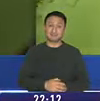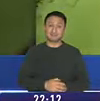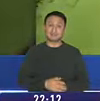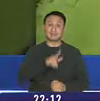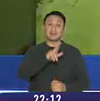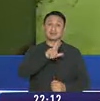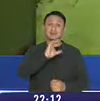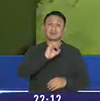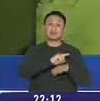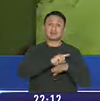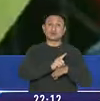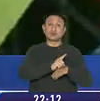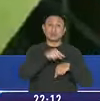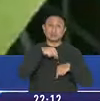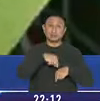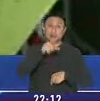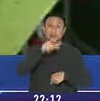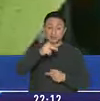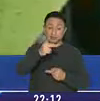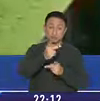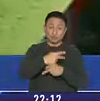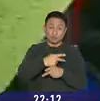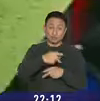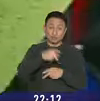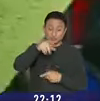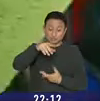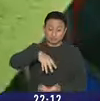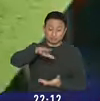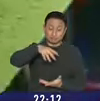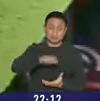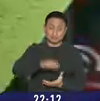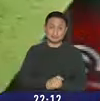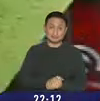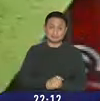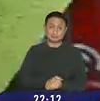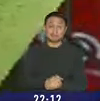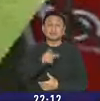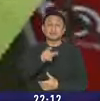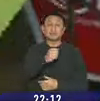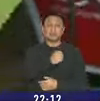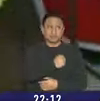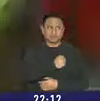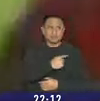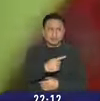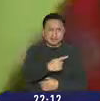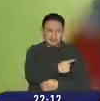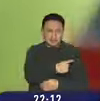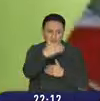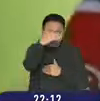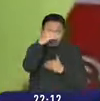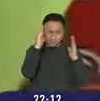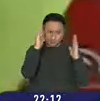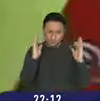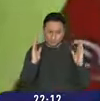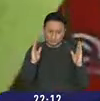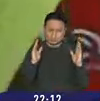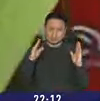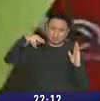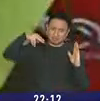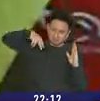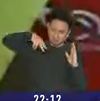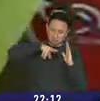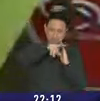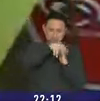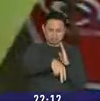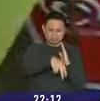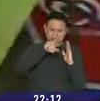por la cual pasan los productos a los clientes y que sus propietarios jamás se imaginaron que a alguien se le ocurriría ingresar